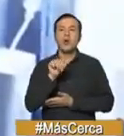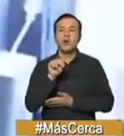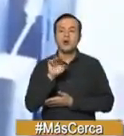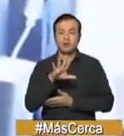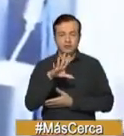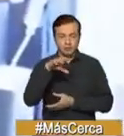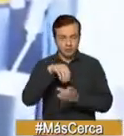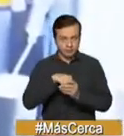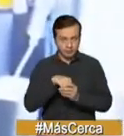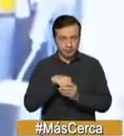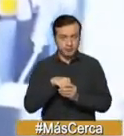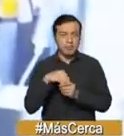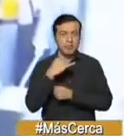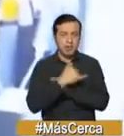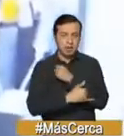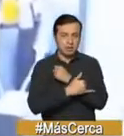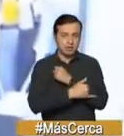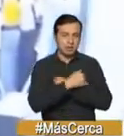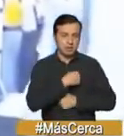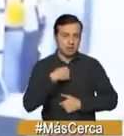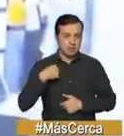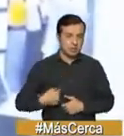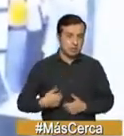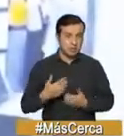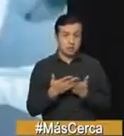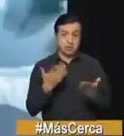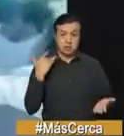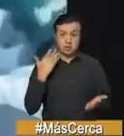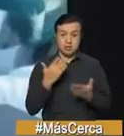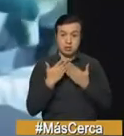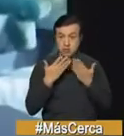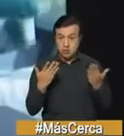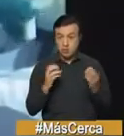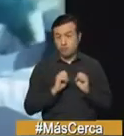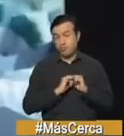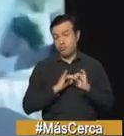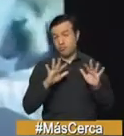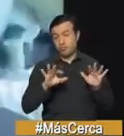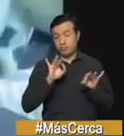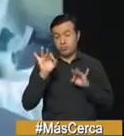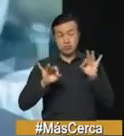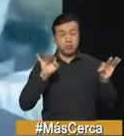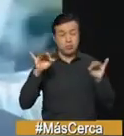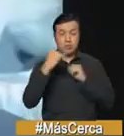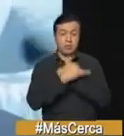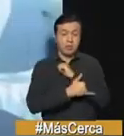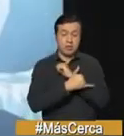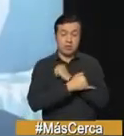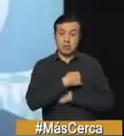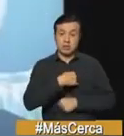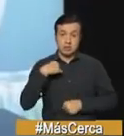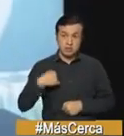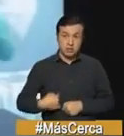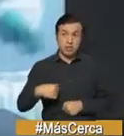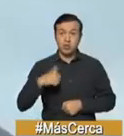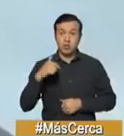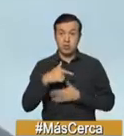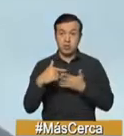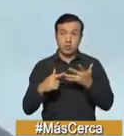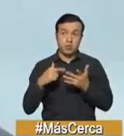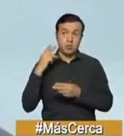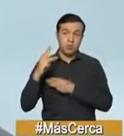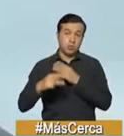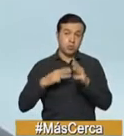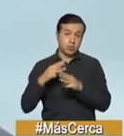en el centro de china y que desde entonces se expandió a otras ciudades chinas e incluso otros puntos del